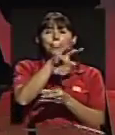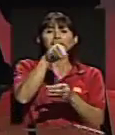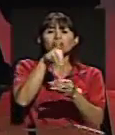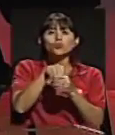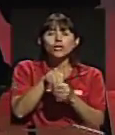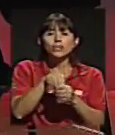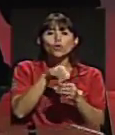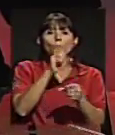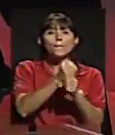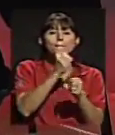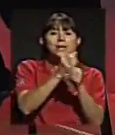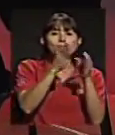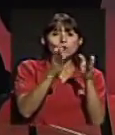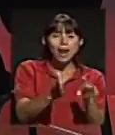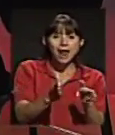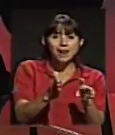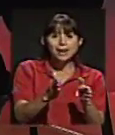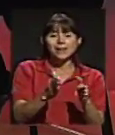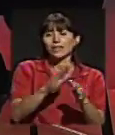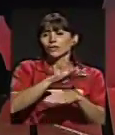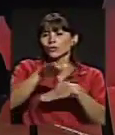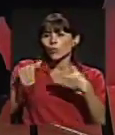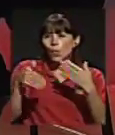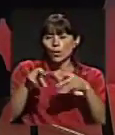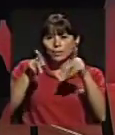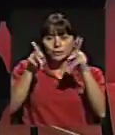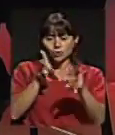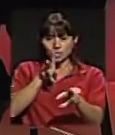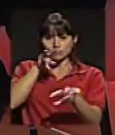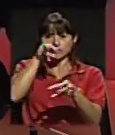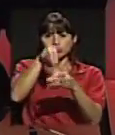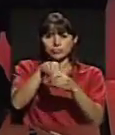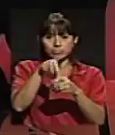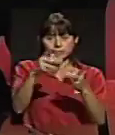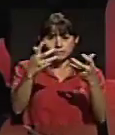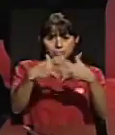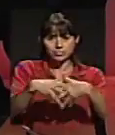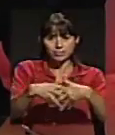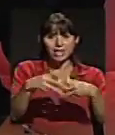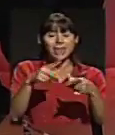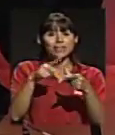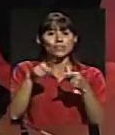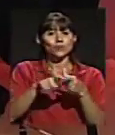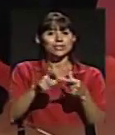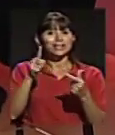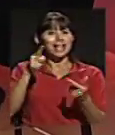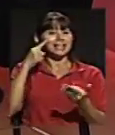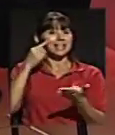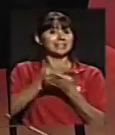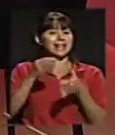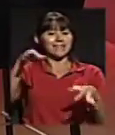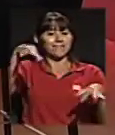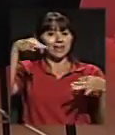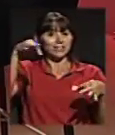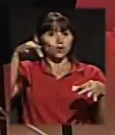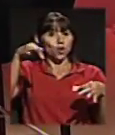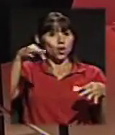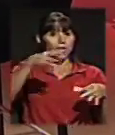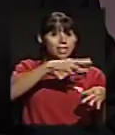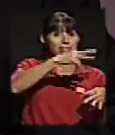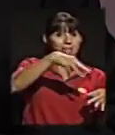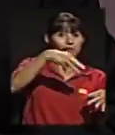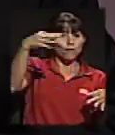trabajadores, empleados y subordinados. Entonces, esa certificación ni Telefónica ni el Corte Inglés la